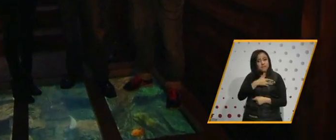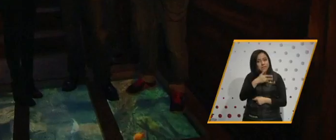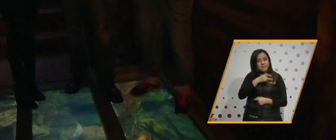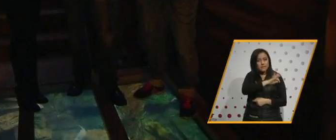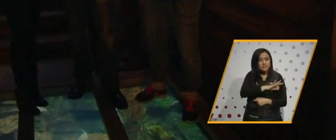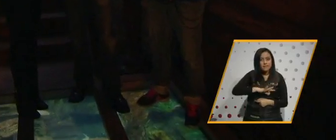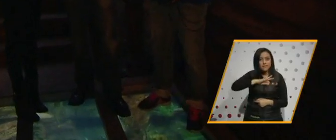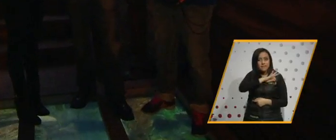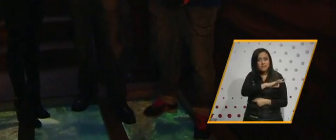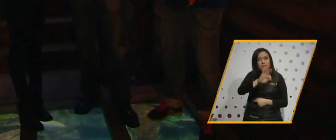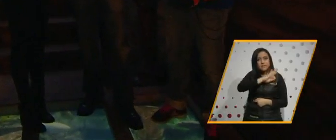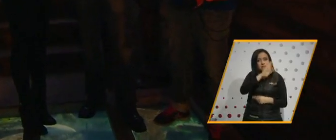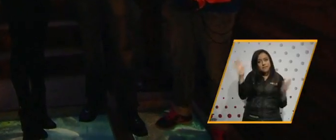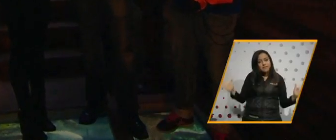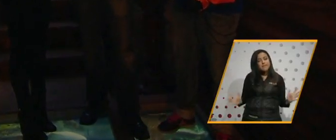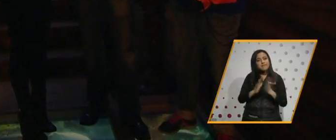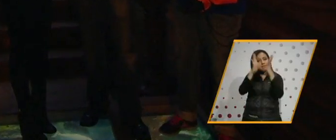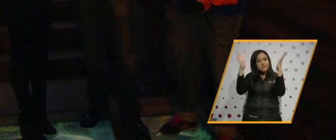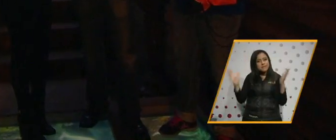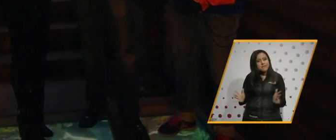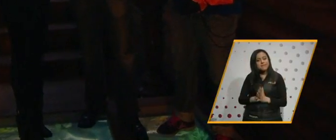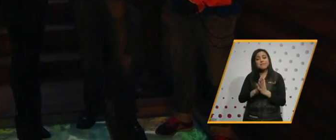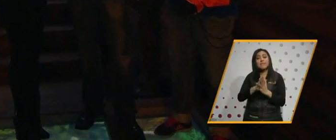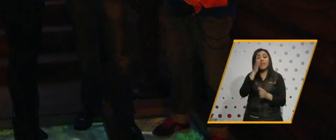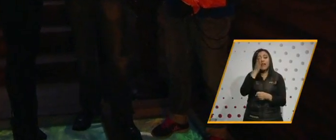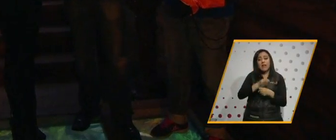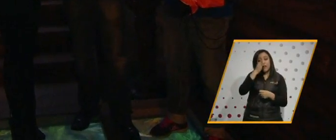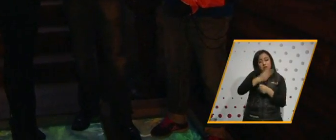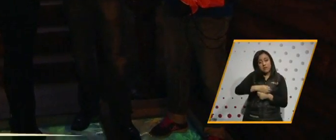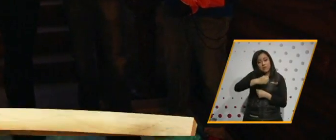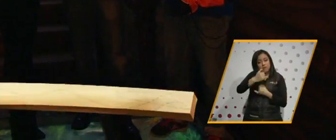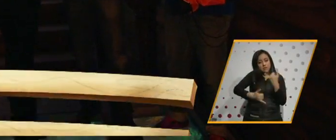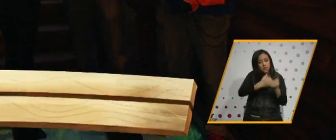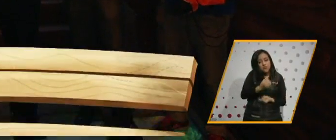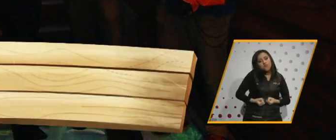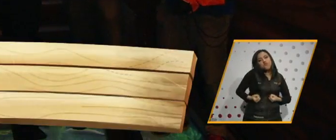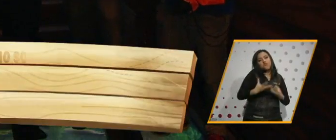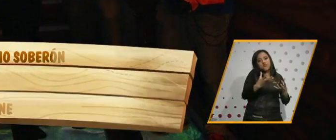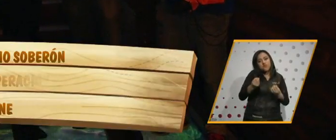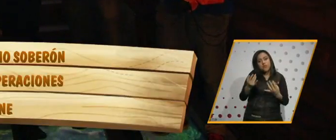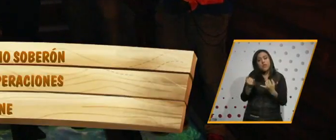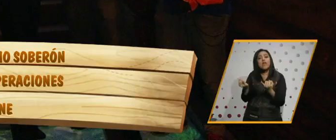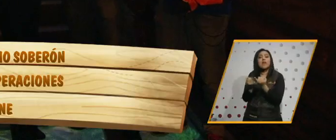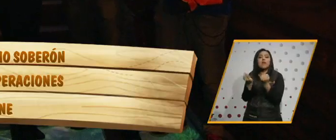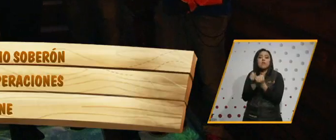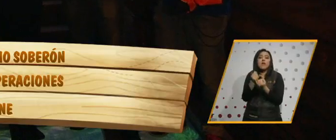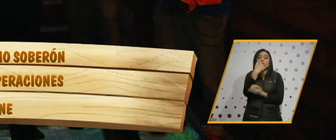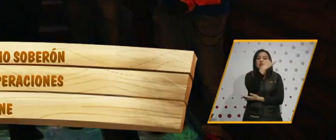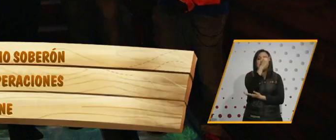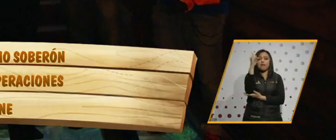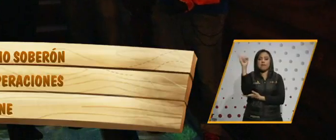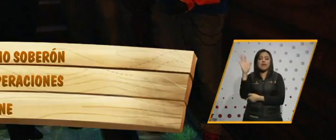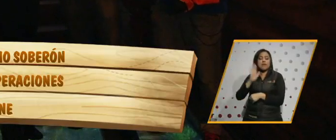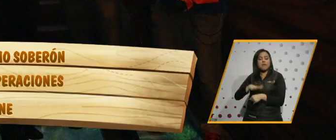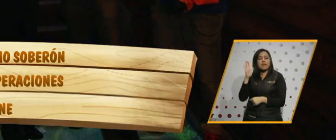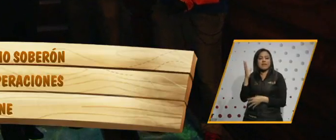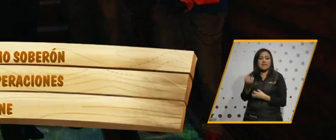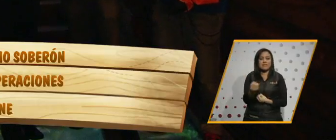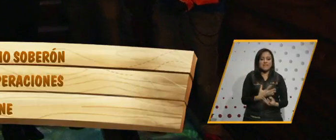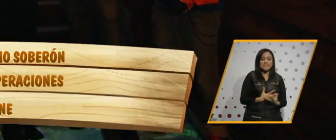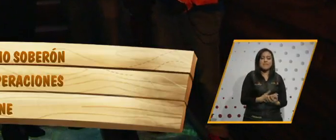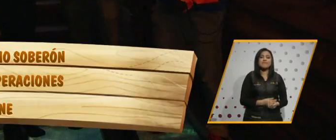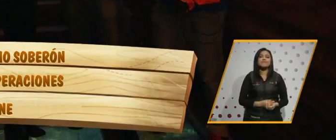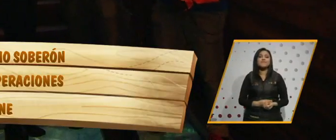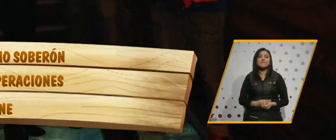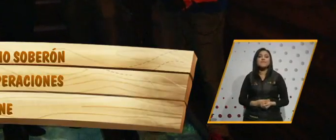aquí. Y bueno, venimos a hacer una donación, aparte de todo lo que estamos recaudando allá en el parque. Platícanos. Gracias. Es muy interesante, Manuel,